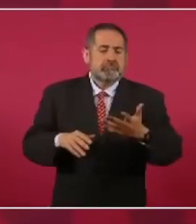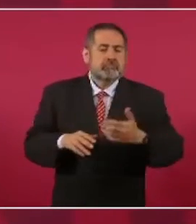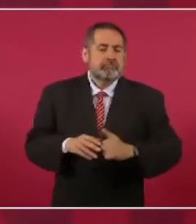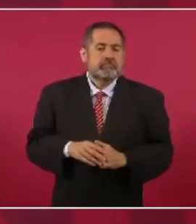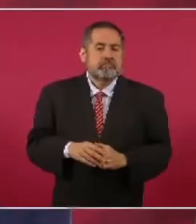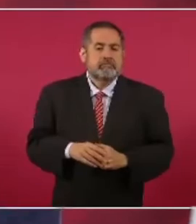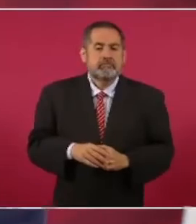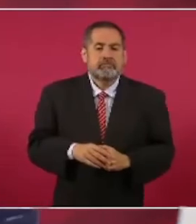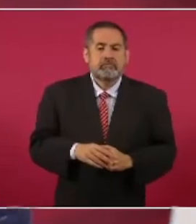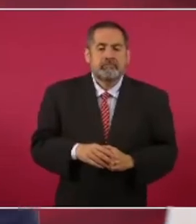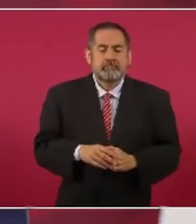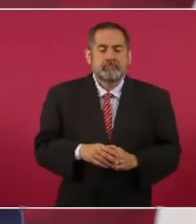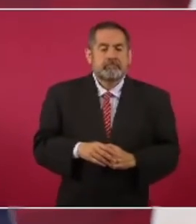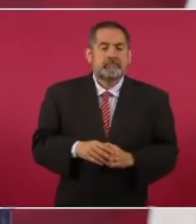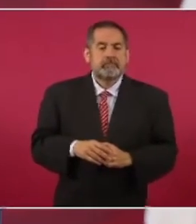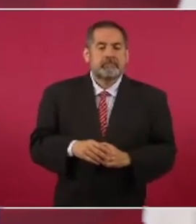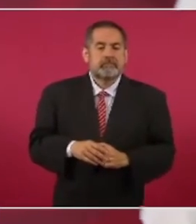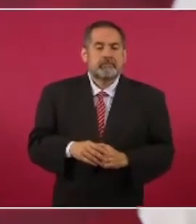que